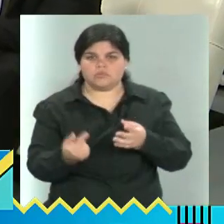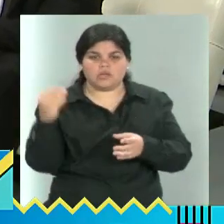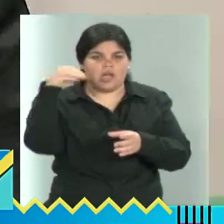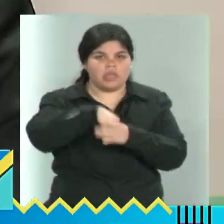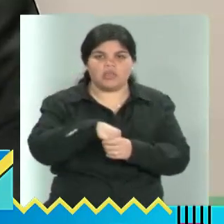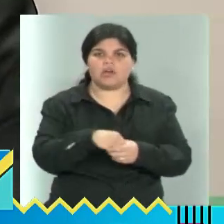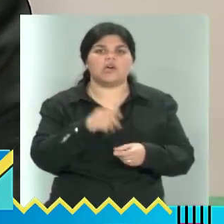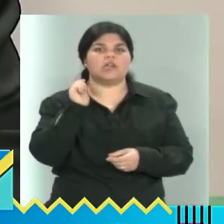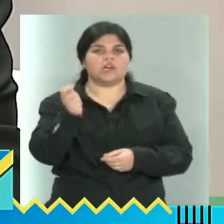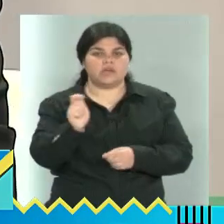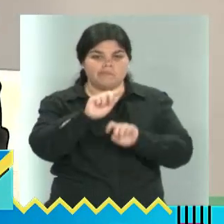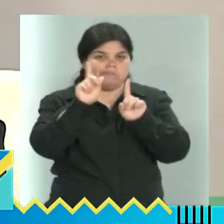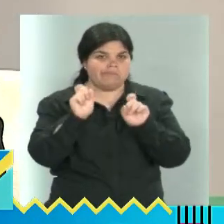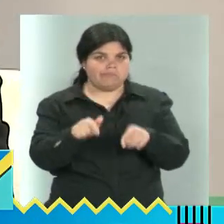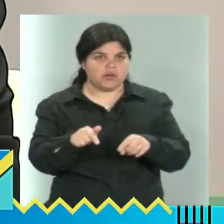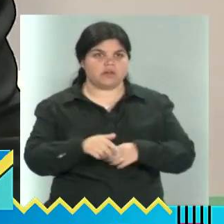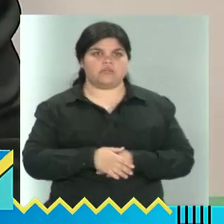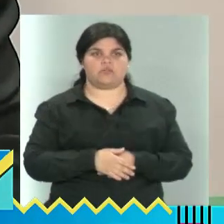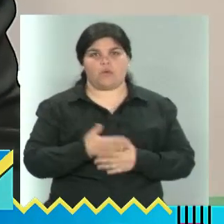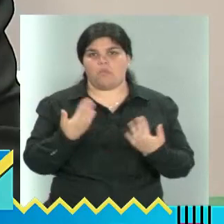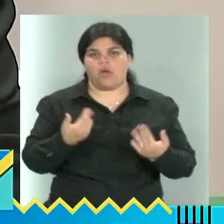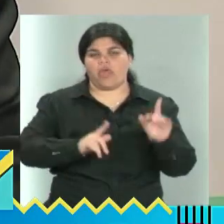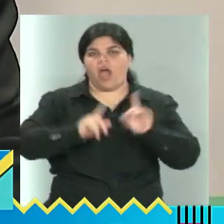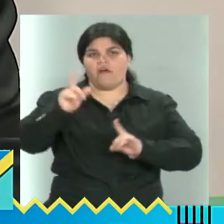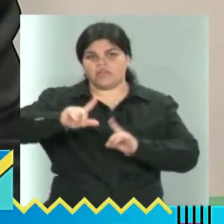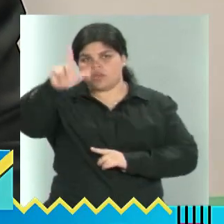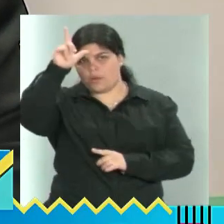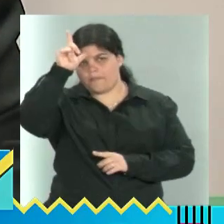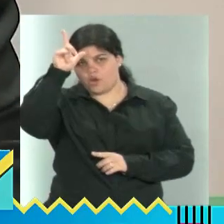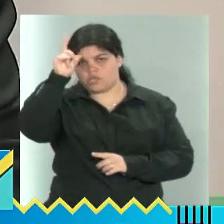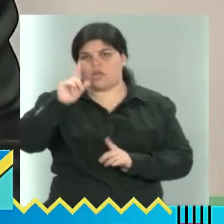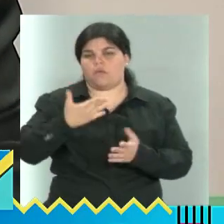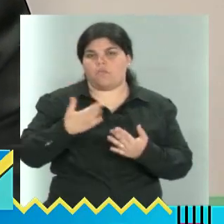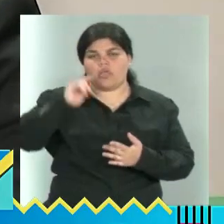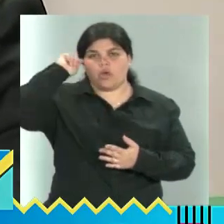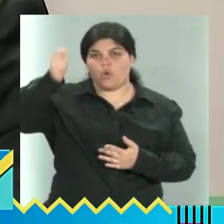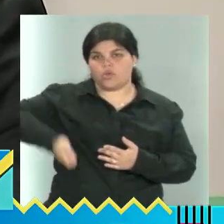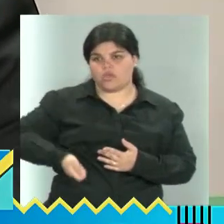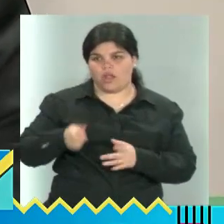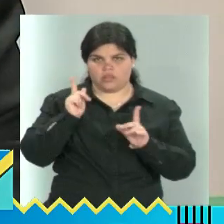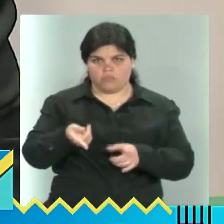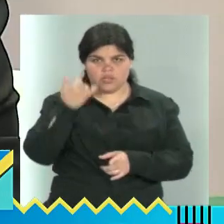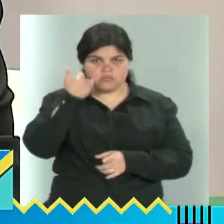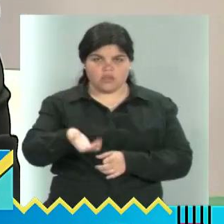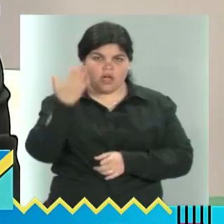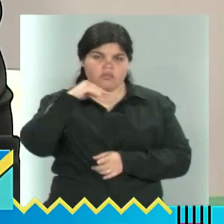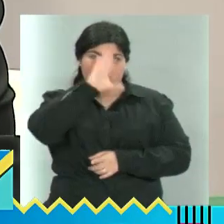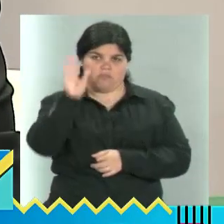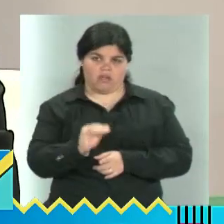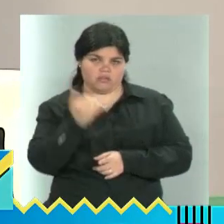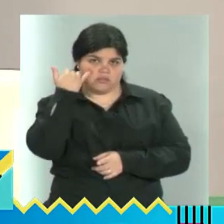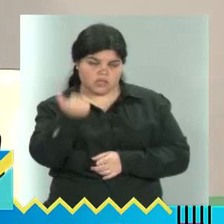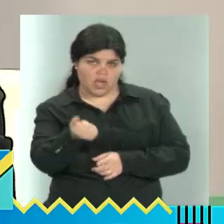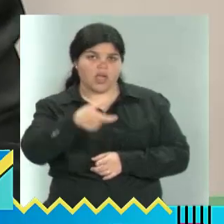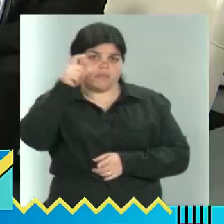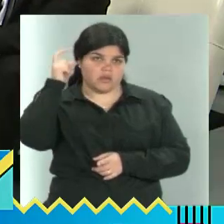Puede ser algún integrante de la fuerza de seguridad, un integrante del Poder Judicial, como ha habido casos en el país, o del Poder Político